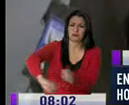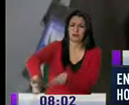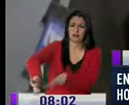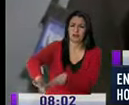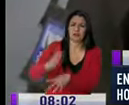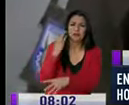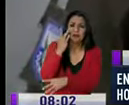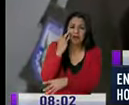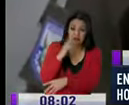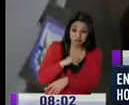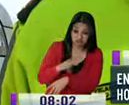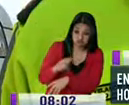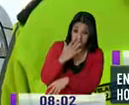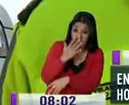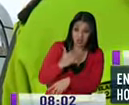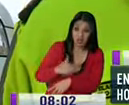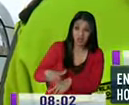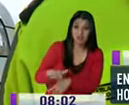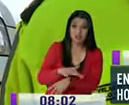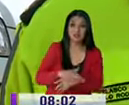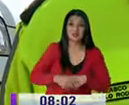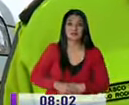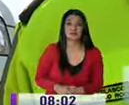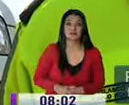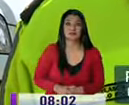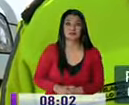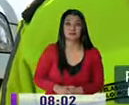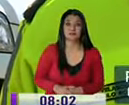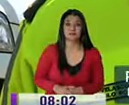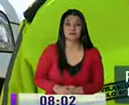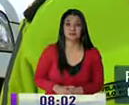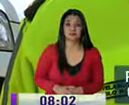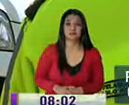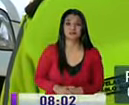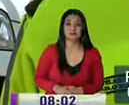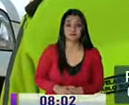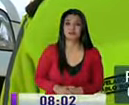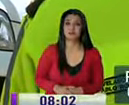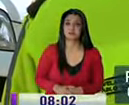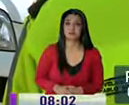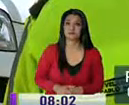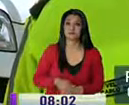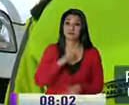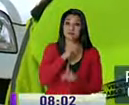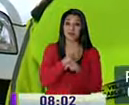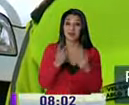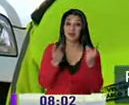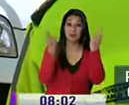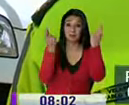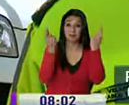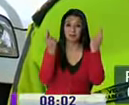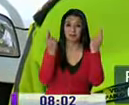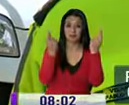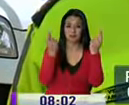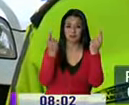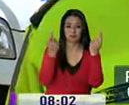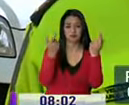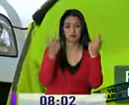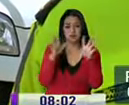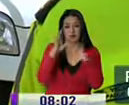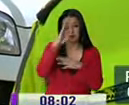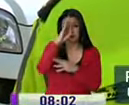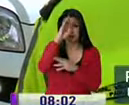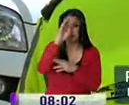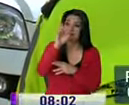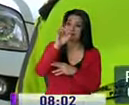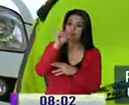peor, había huellas de sangre. Lo que llama la atención es que se encontraba maniateado, por lo cual inmediatamente se activaron la unidad de DINASED